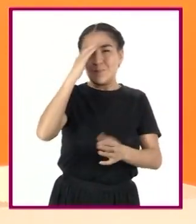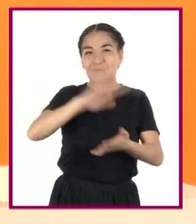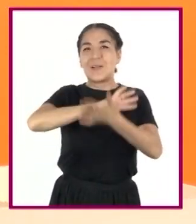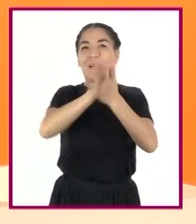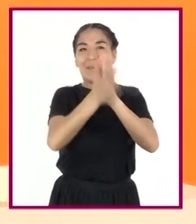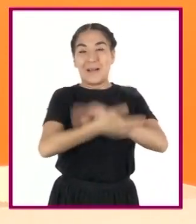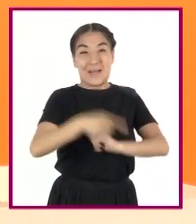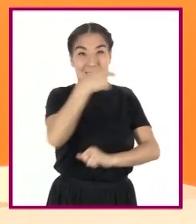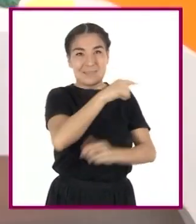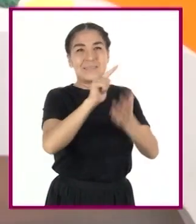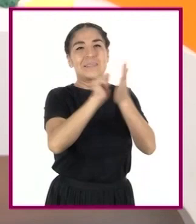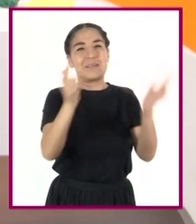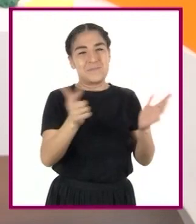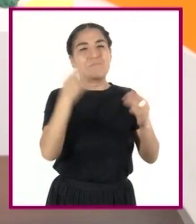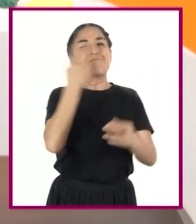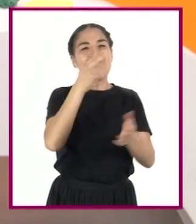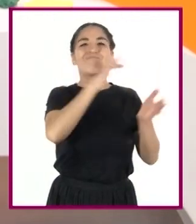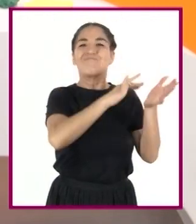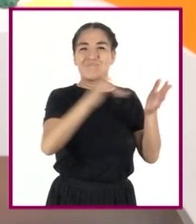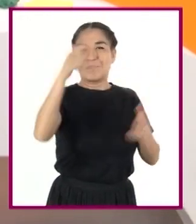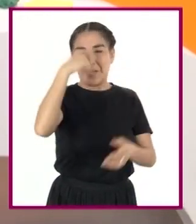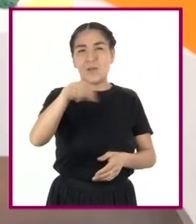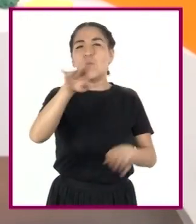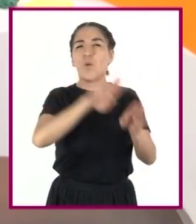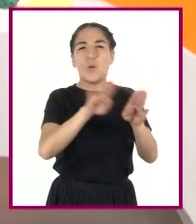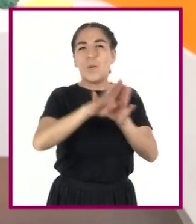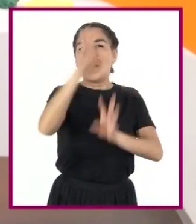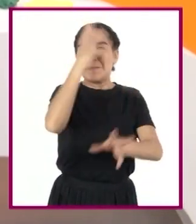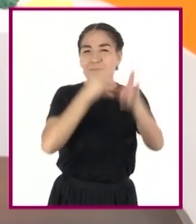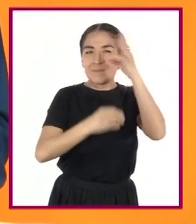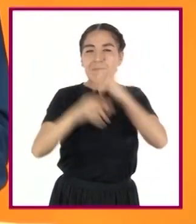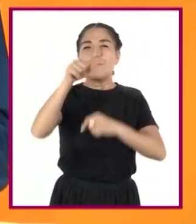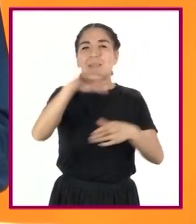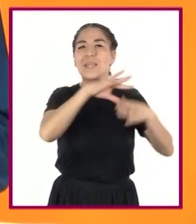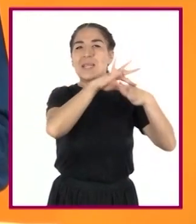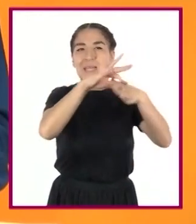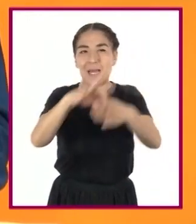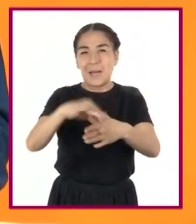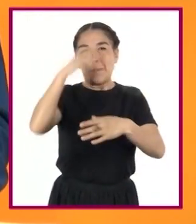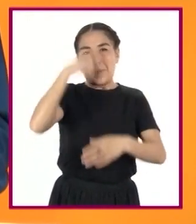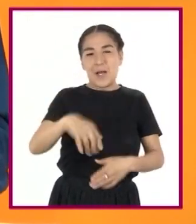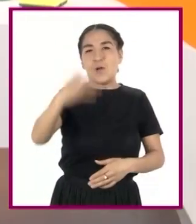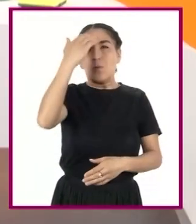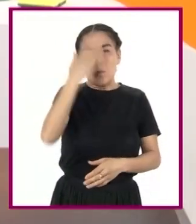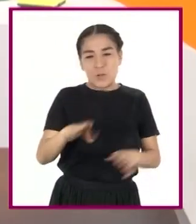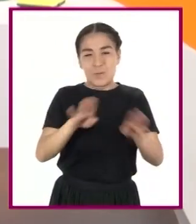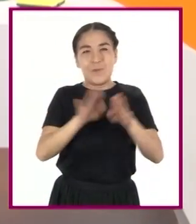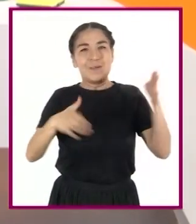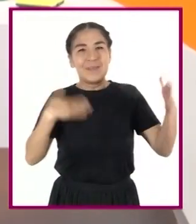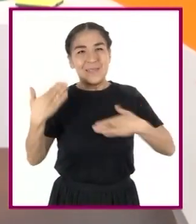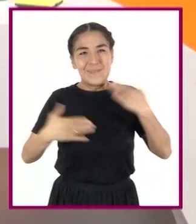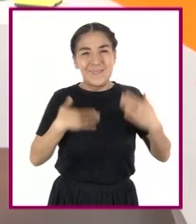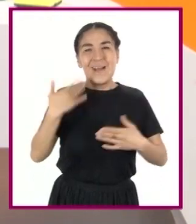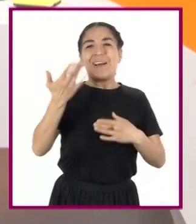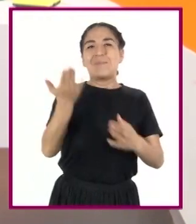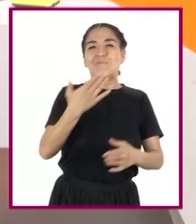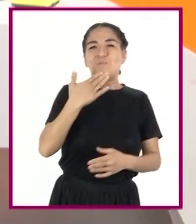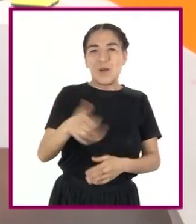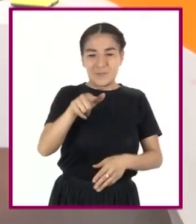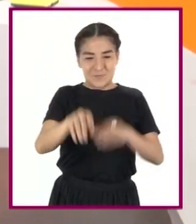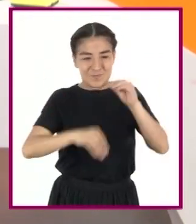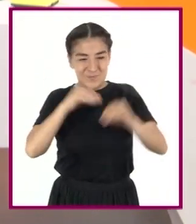libro es la clave. Es una guía para que puedan mostrar y construir de manera divertida y original